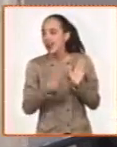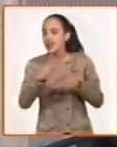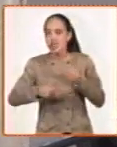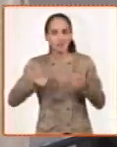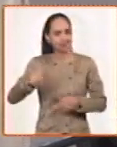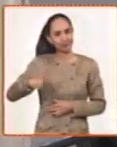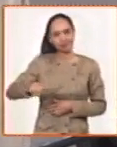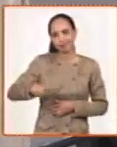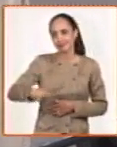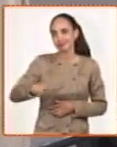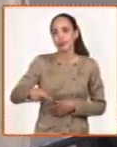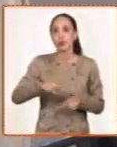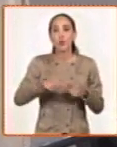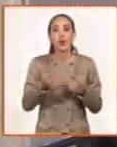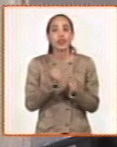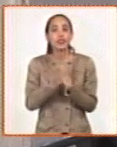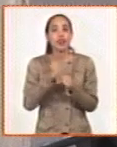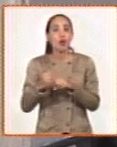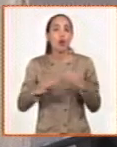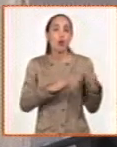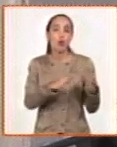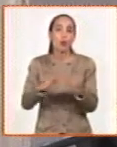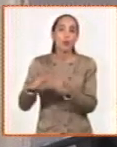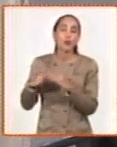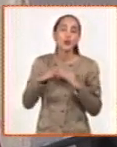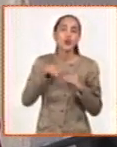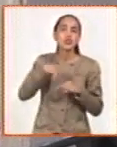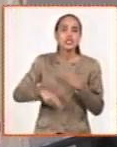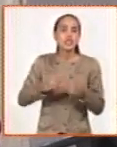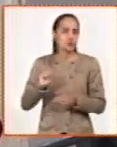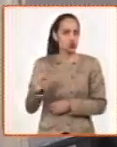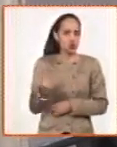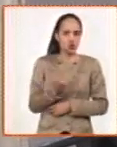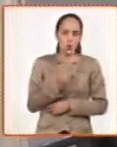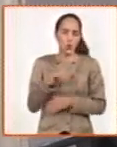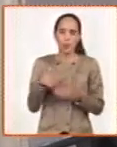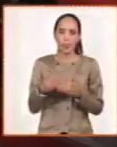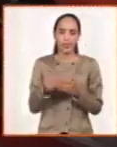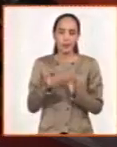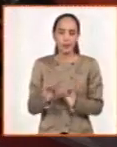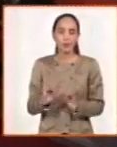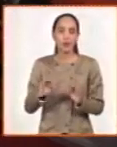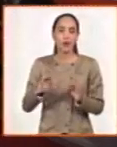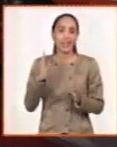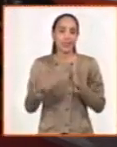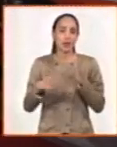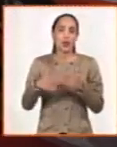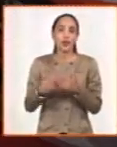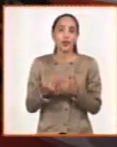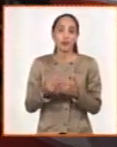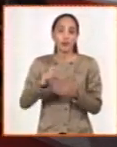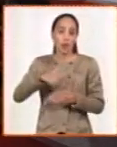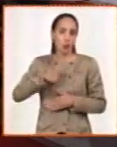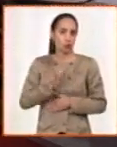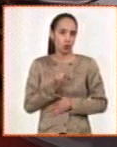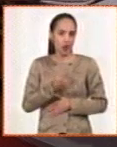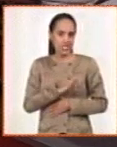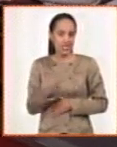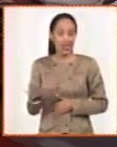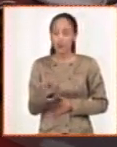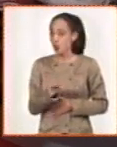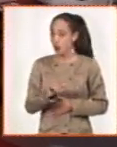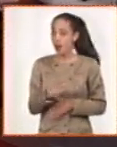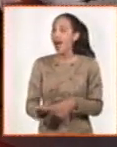porque este trabajo comunitario no se realiza solo en la Jornada de la Cultura Cubana. Ni solo durante las emergencias. Ni solo durante